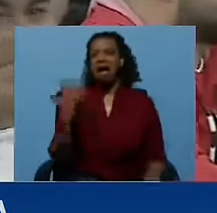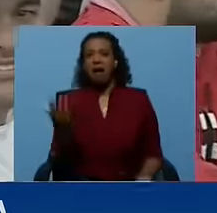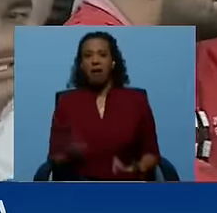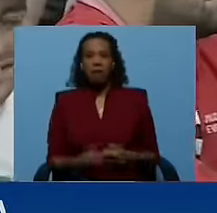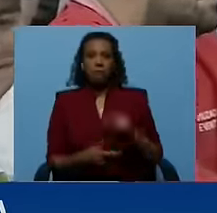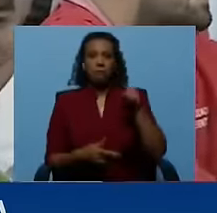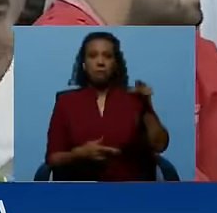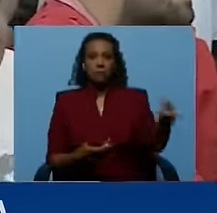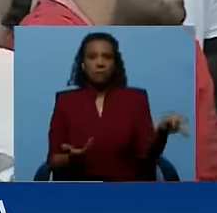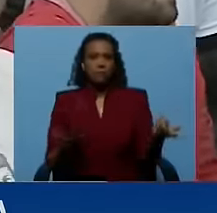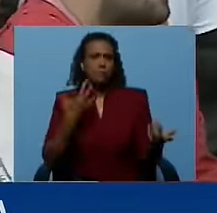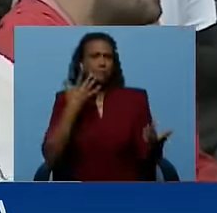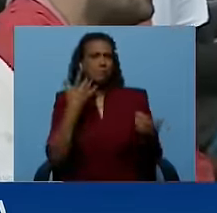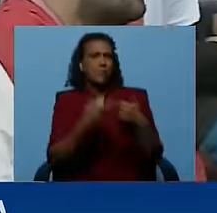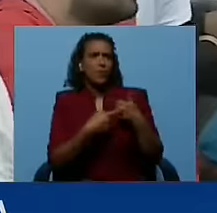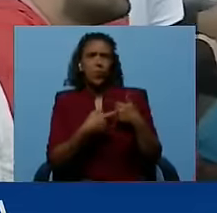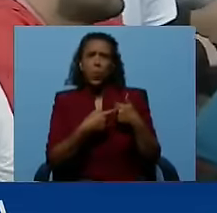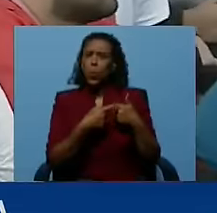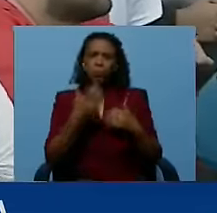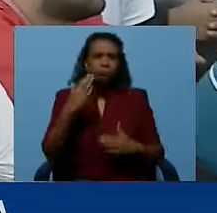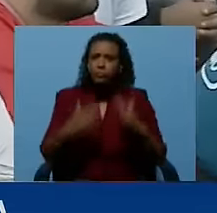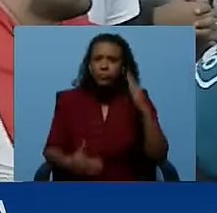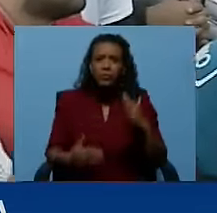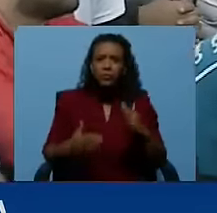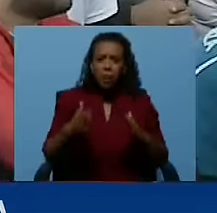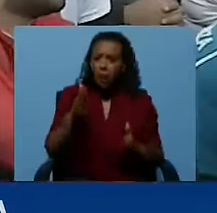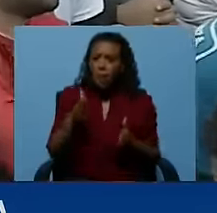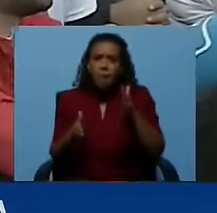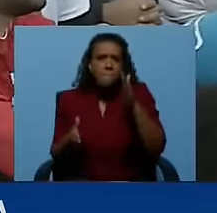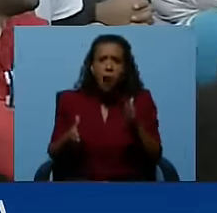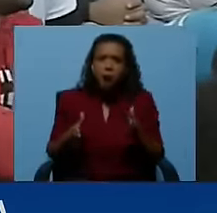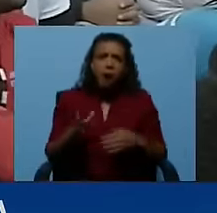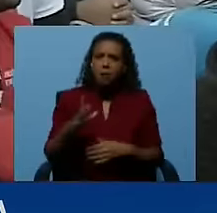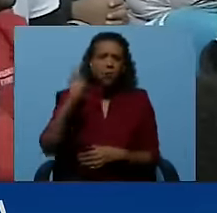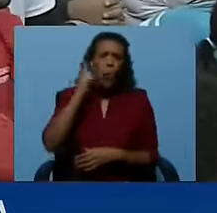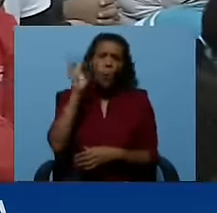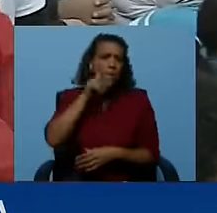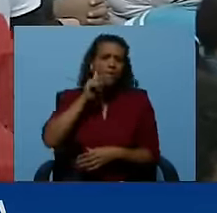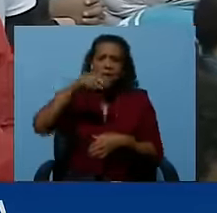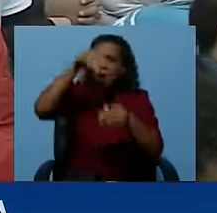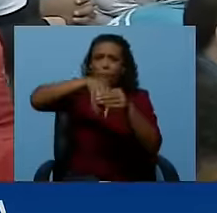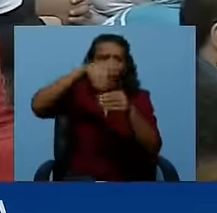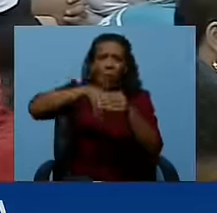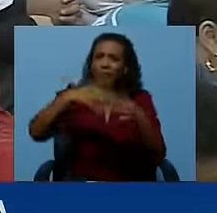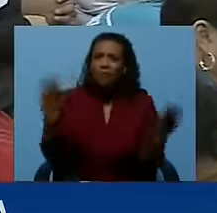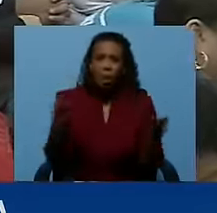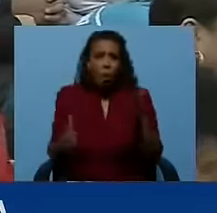Es que los Vox no marchan, los Vox no votan.